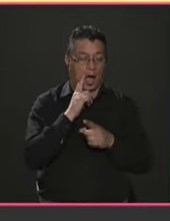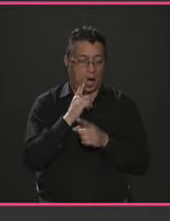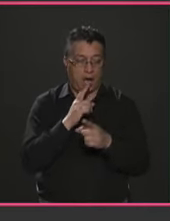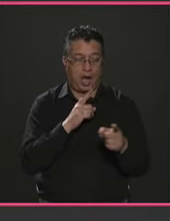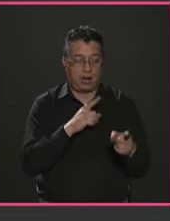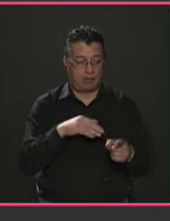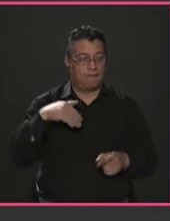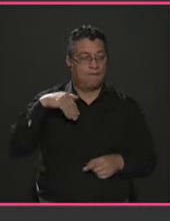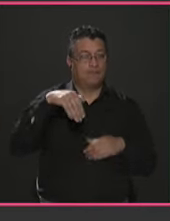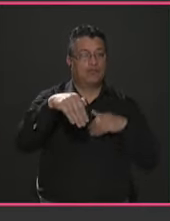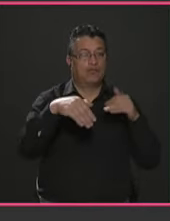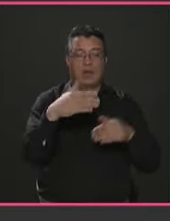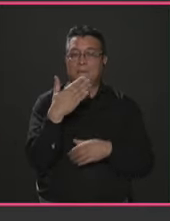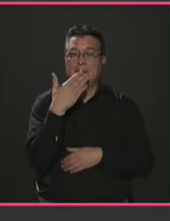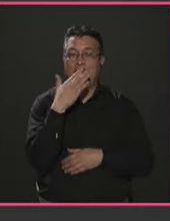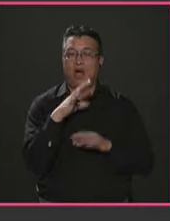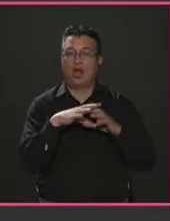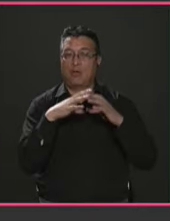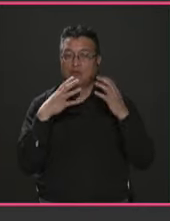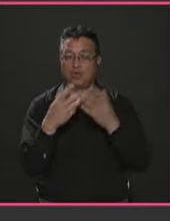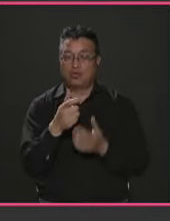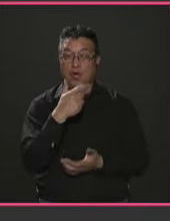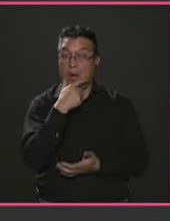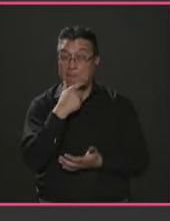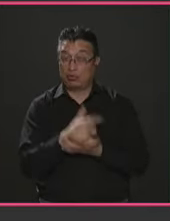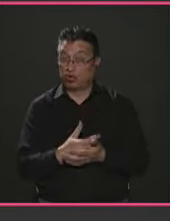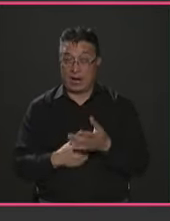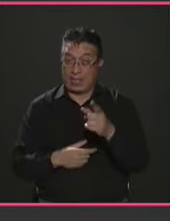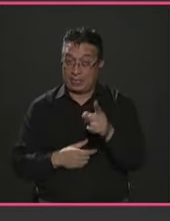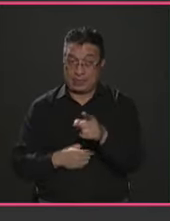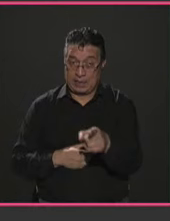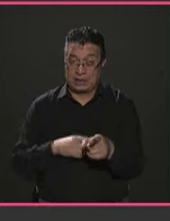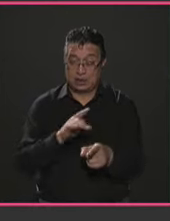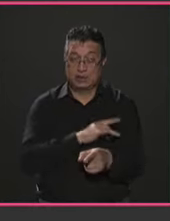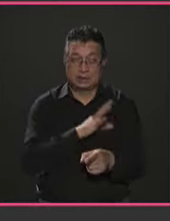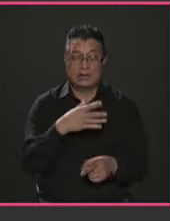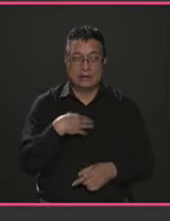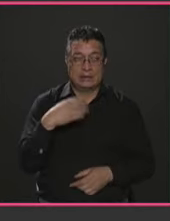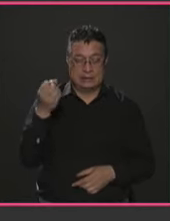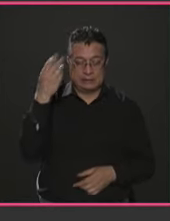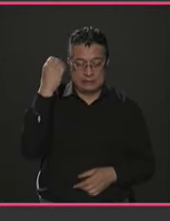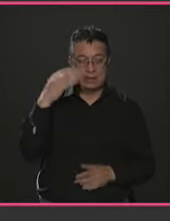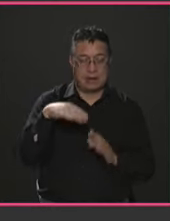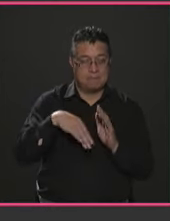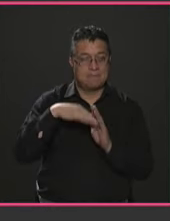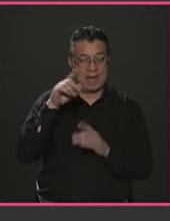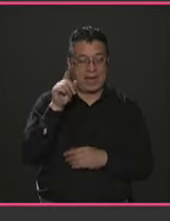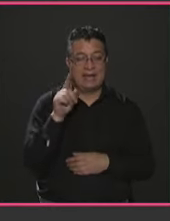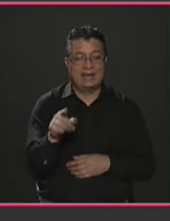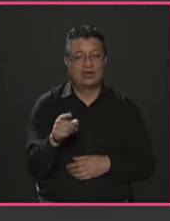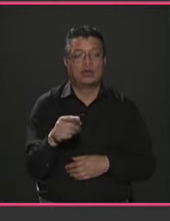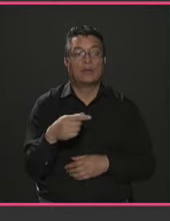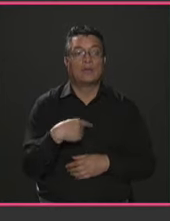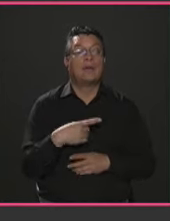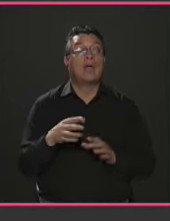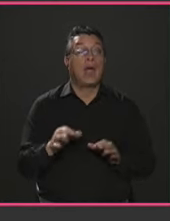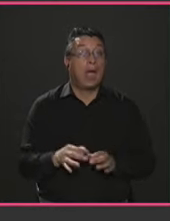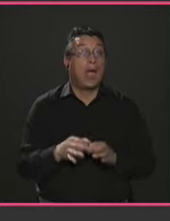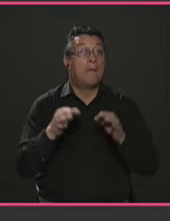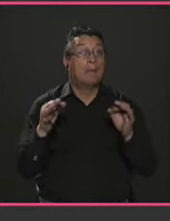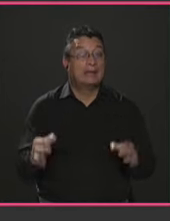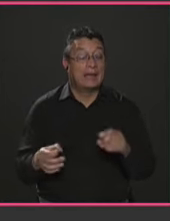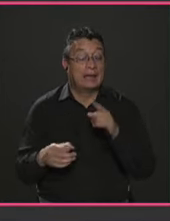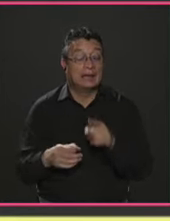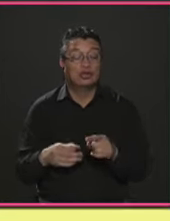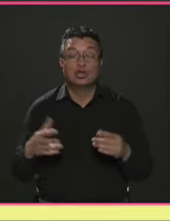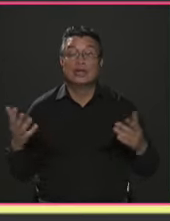los mejores del mundo que es muy impresionante y de hecho quiero saber más sobre eso pero lo que es especial sobre esto